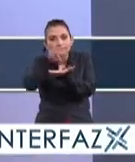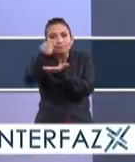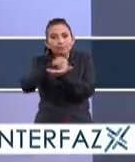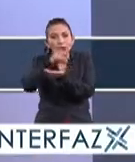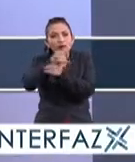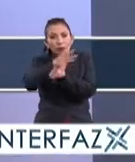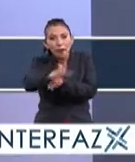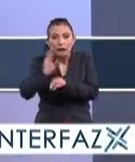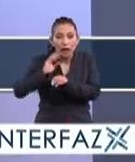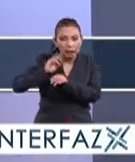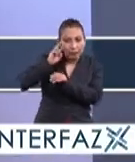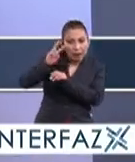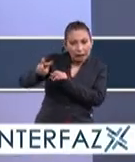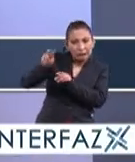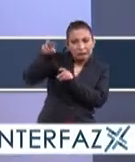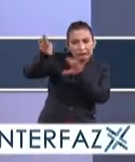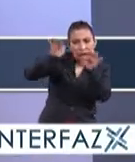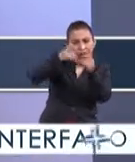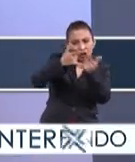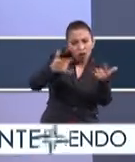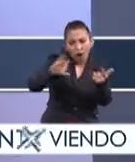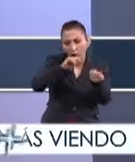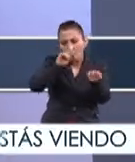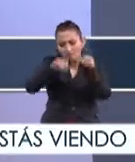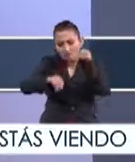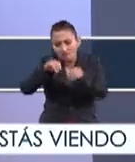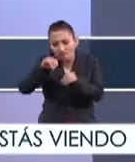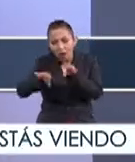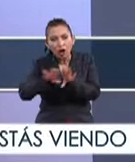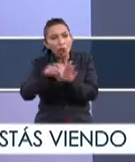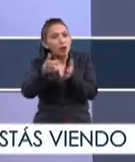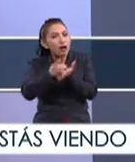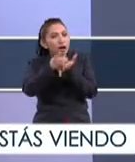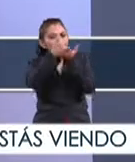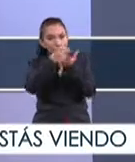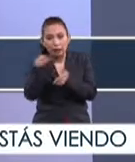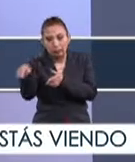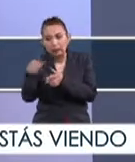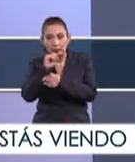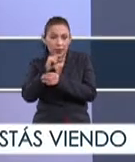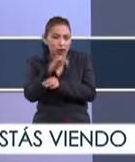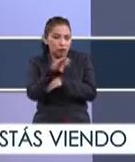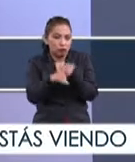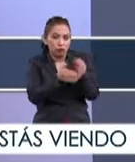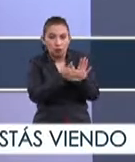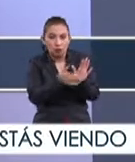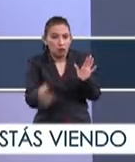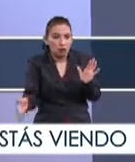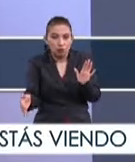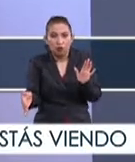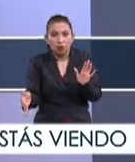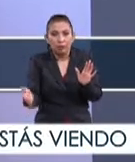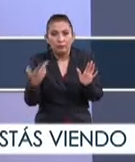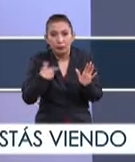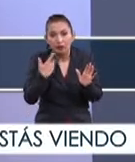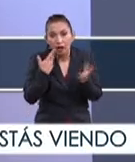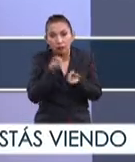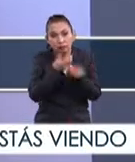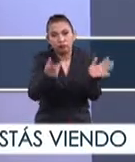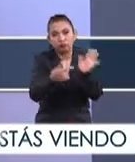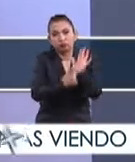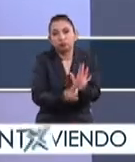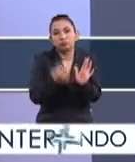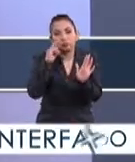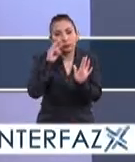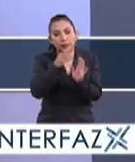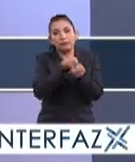recopilación, de reconocimiento, digamos, de esta historia y cómo nos ayuda, pues no solo a ti, sino ya habiéndolo convertido en un